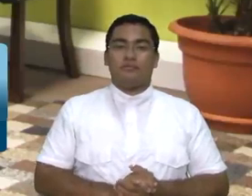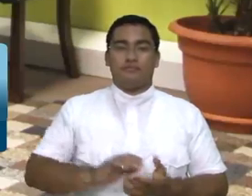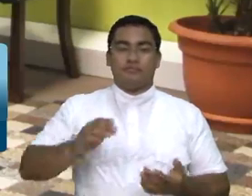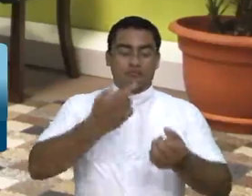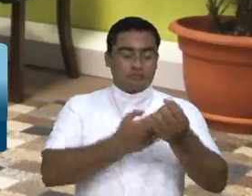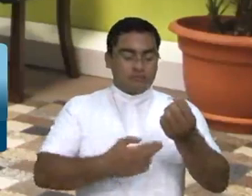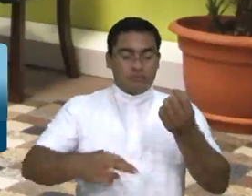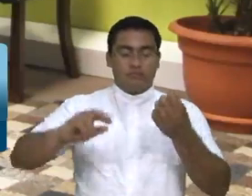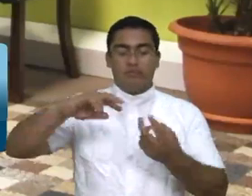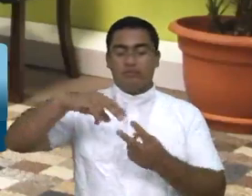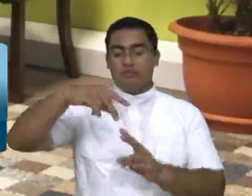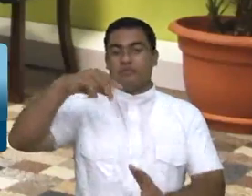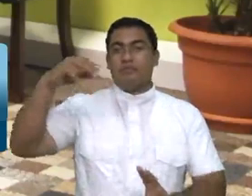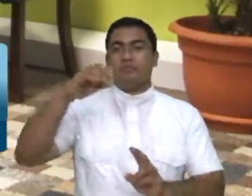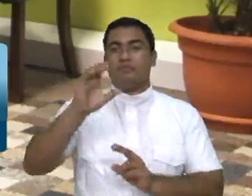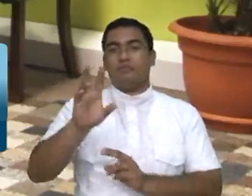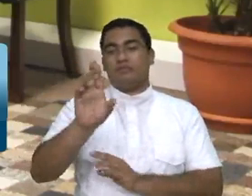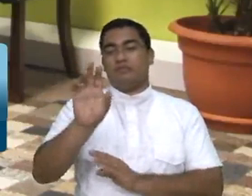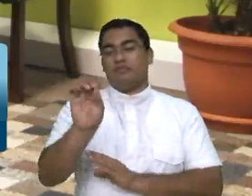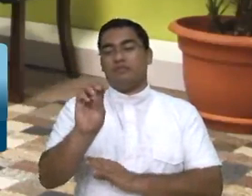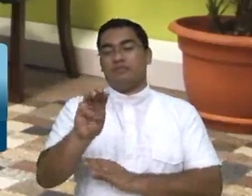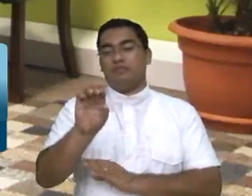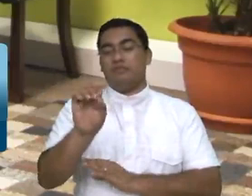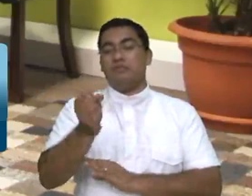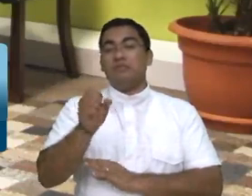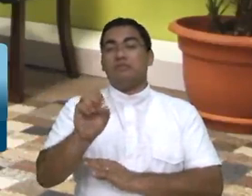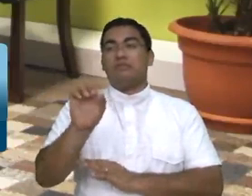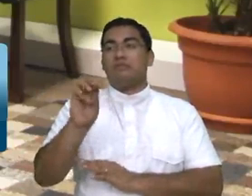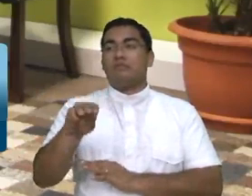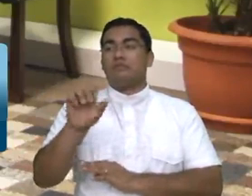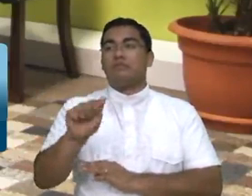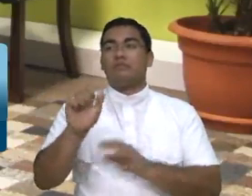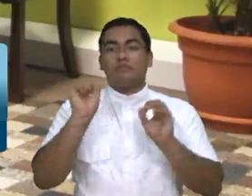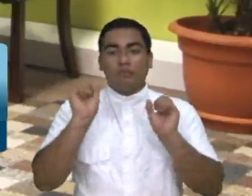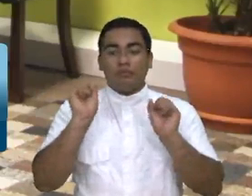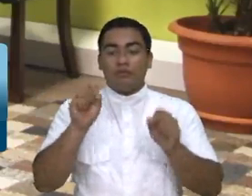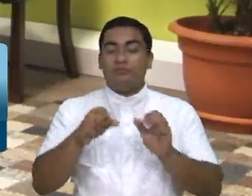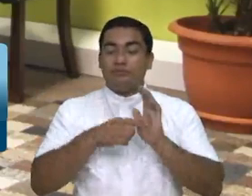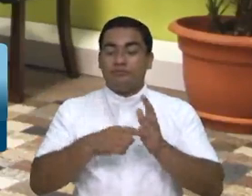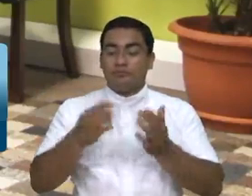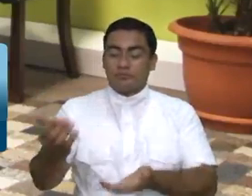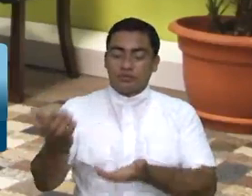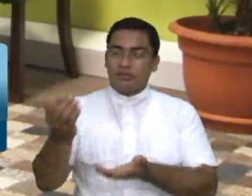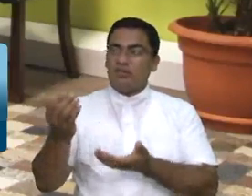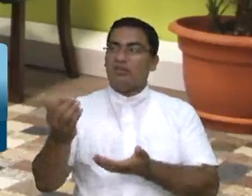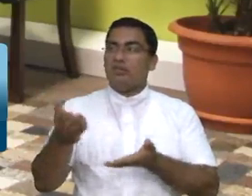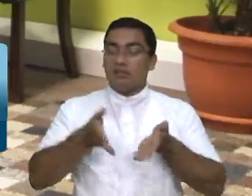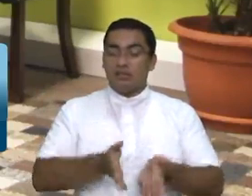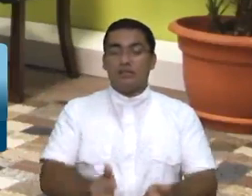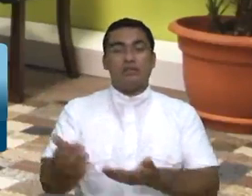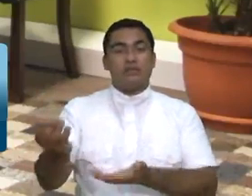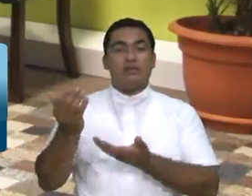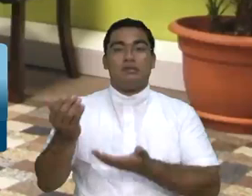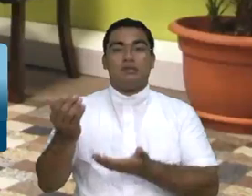de la sangre y a través de los cromosomas, quiere decir que se puede detectar desde el momento en el que el niño o la niña nace. Bueno, no es transmisible a